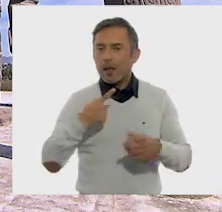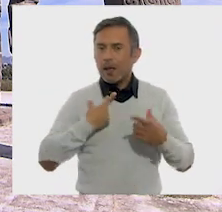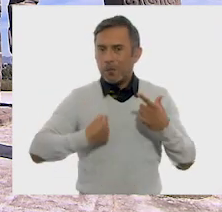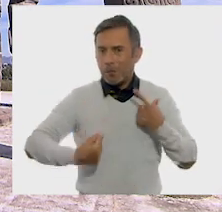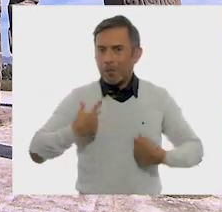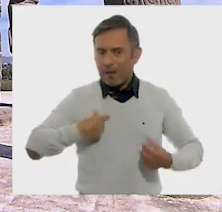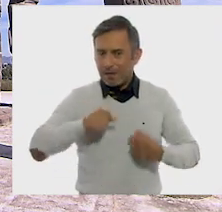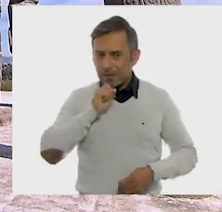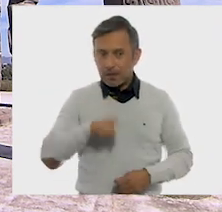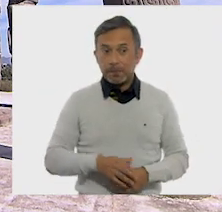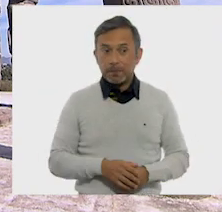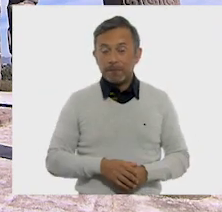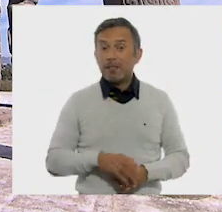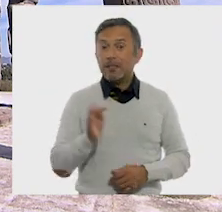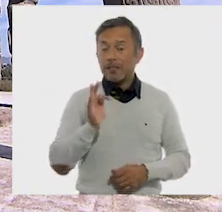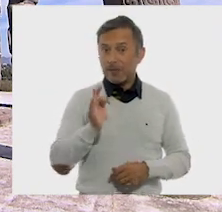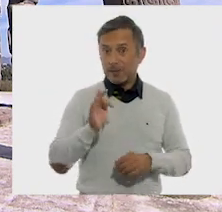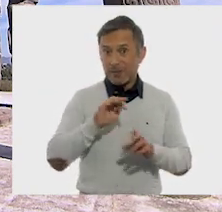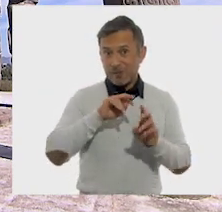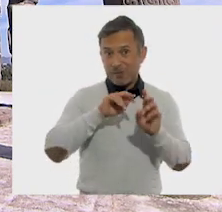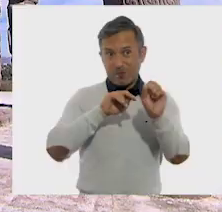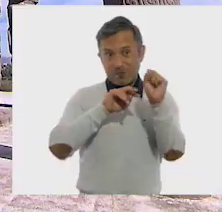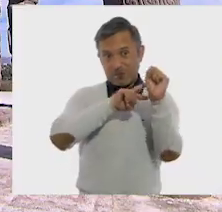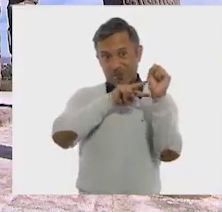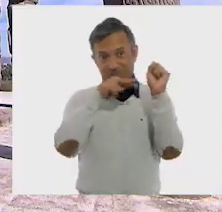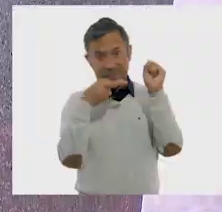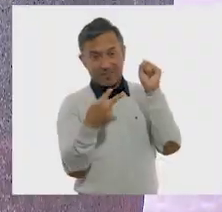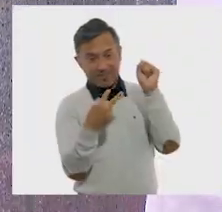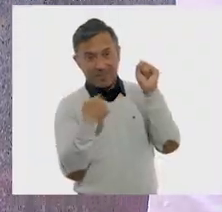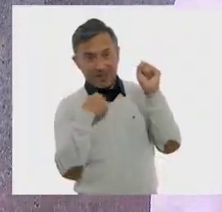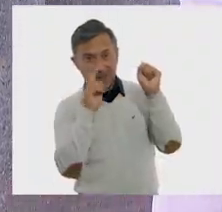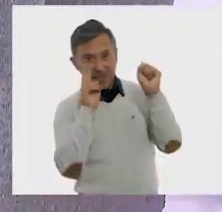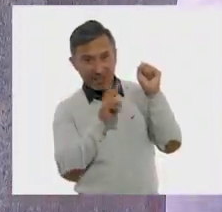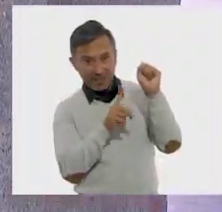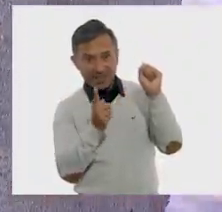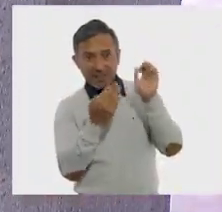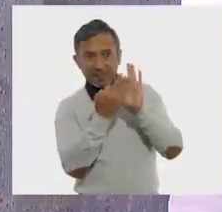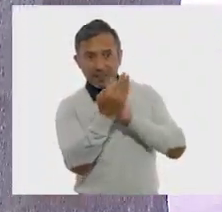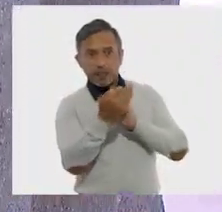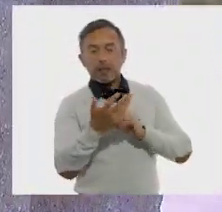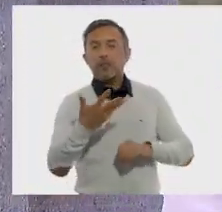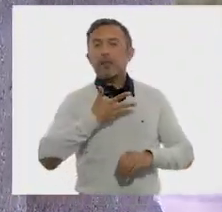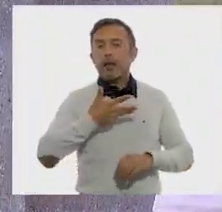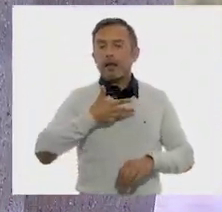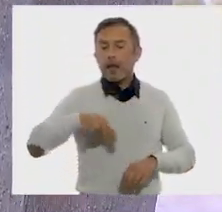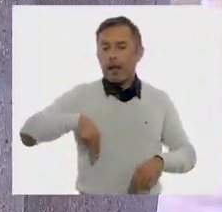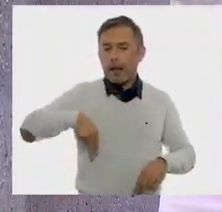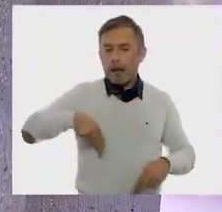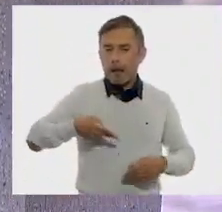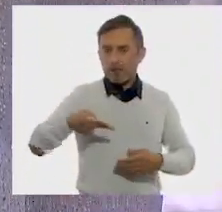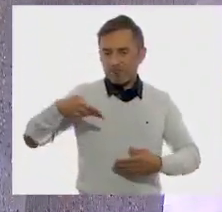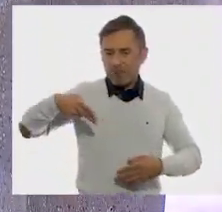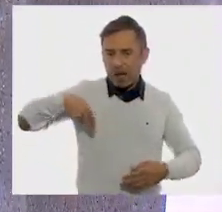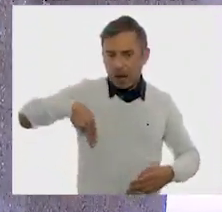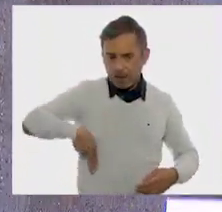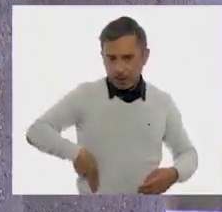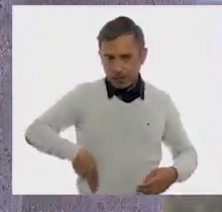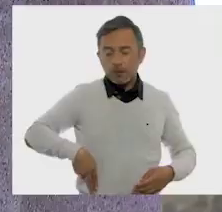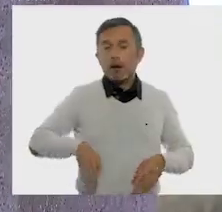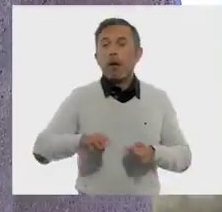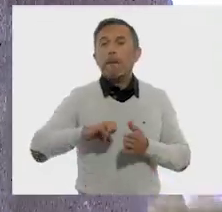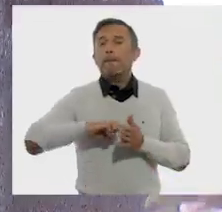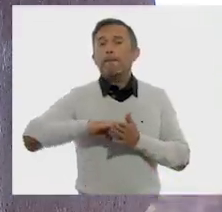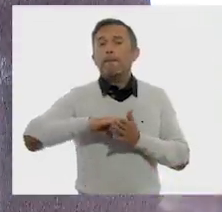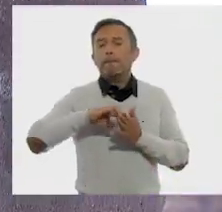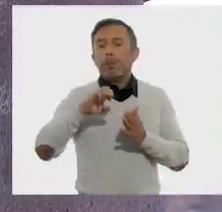lo vemos de frente del lado derecho, lo que vamos a notar es que lleva una serie de armas. Estas armas, por ejemplo, son, en el caso, por ejemplo, que